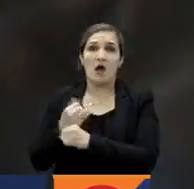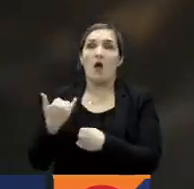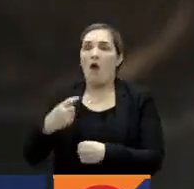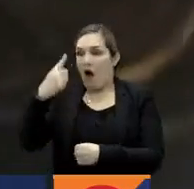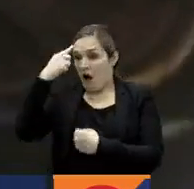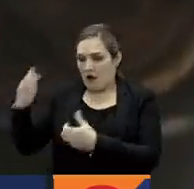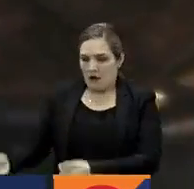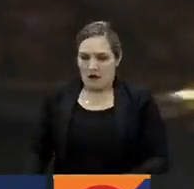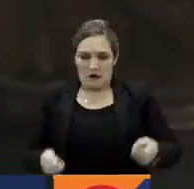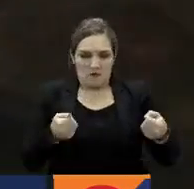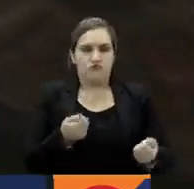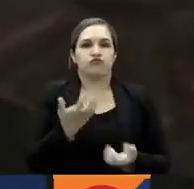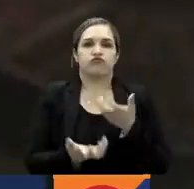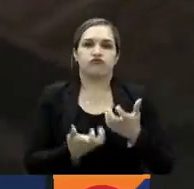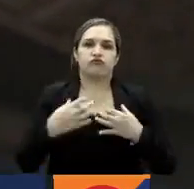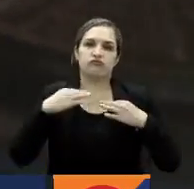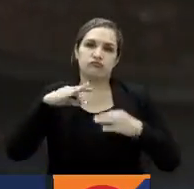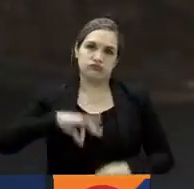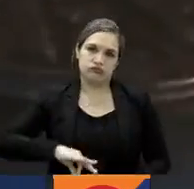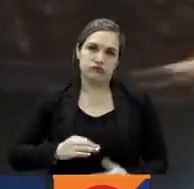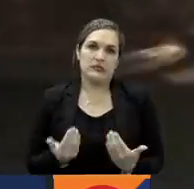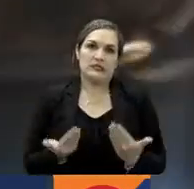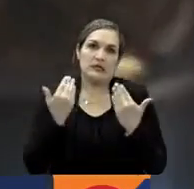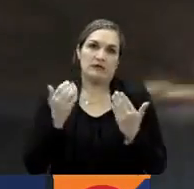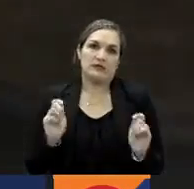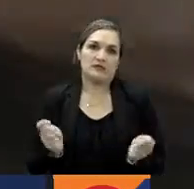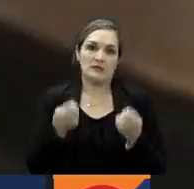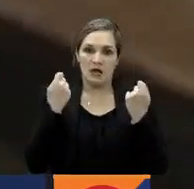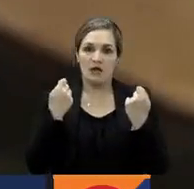podido cocinar, tratar de